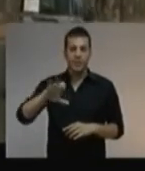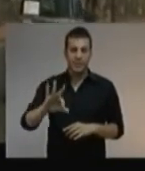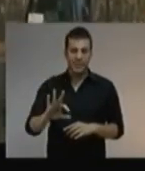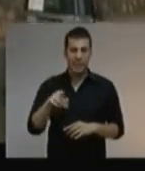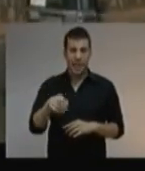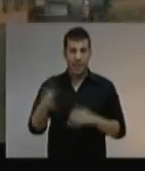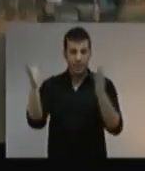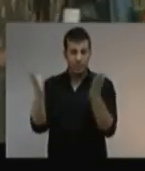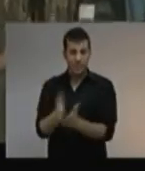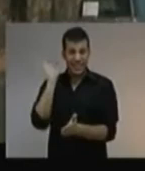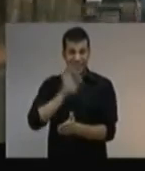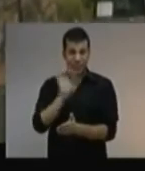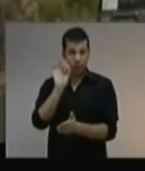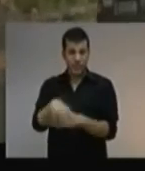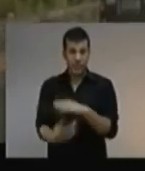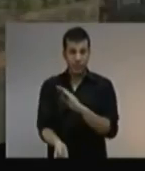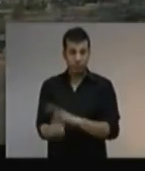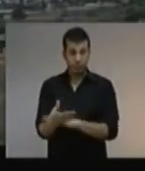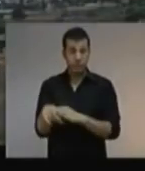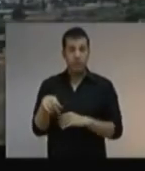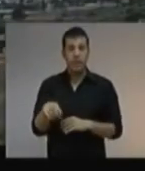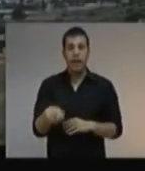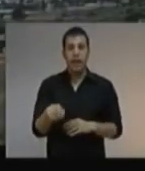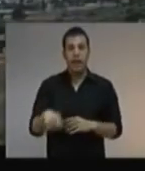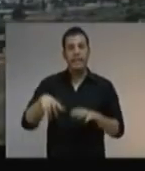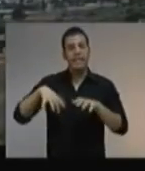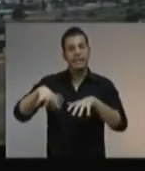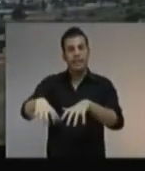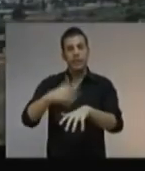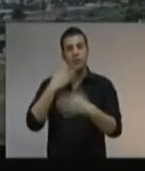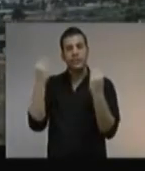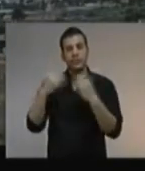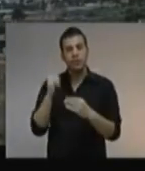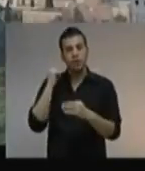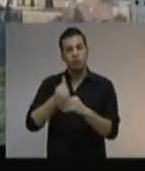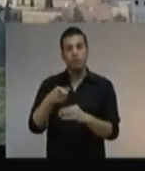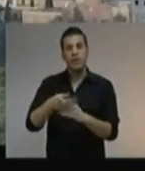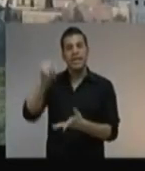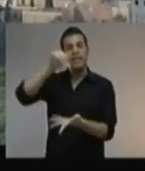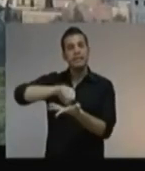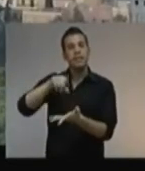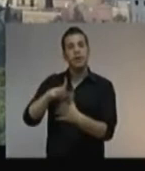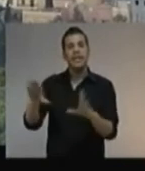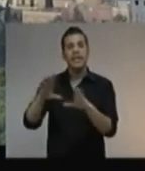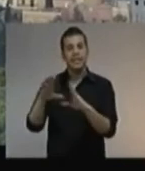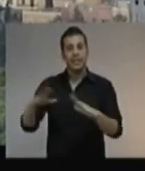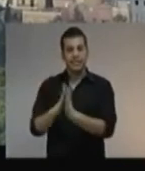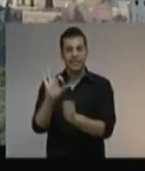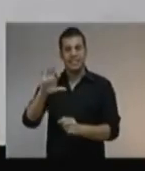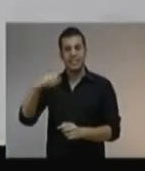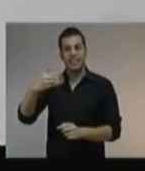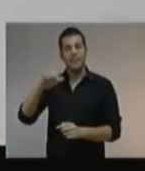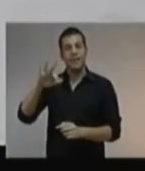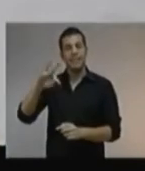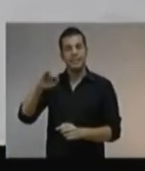Creado como villa en el siglo XV, el casco histórico de este pueblo, con la iglesia de San Sebastián en el centro, constituye una excelente muestra de